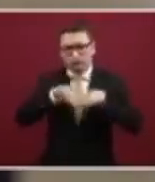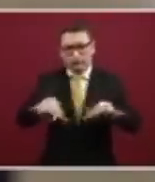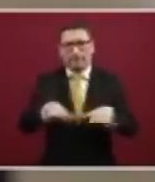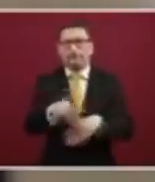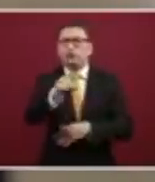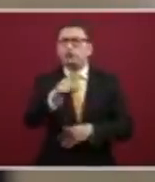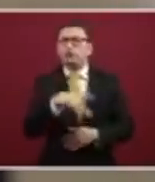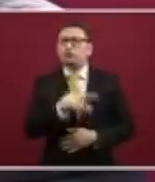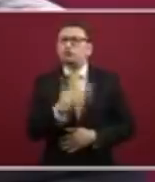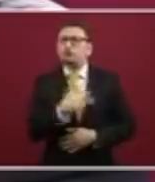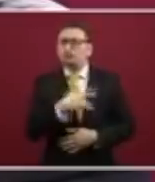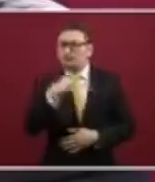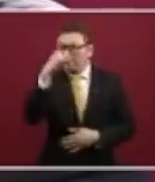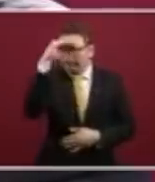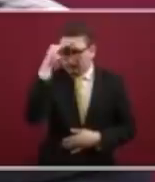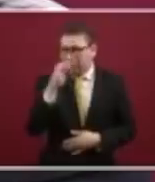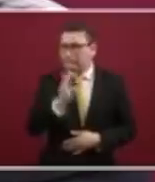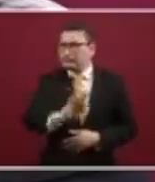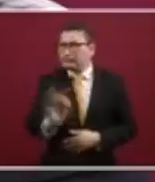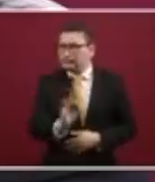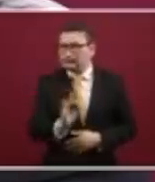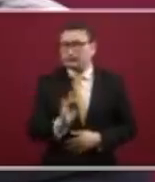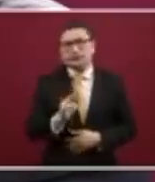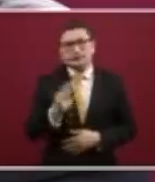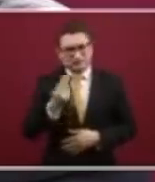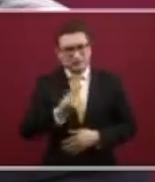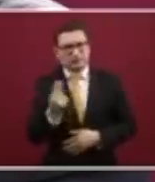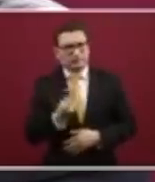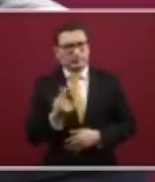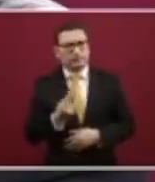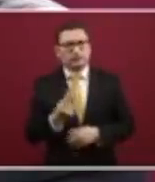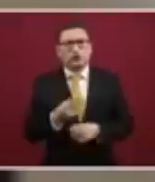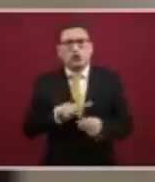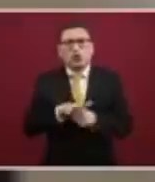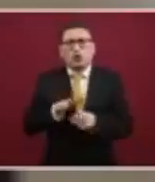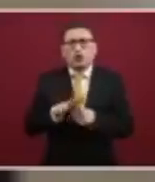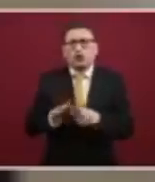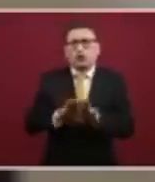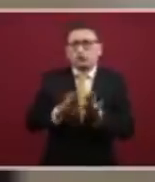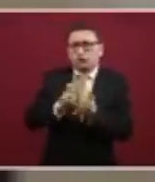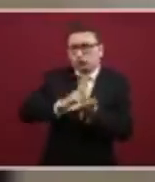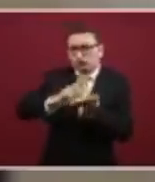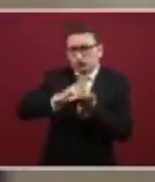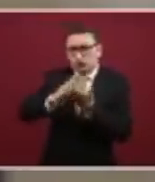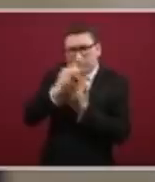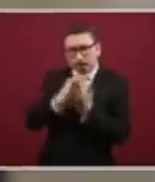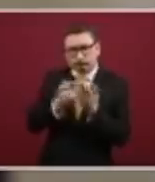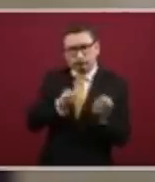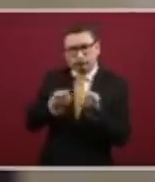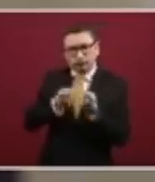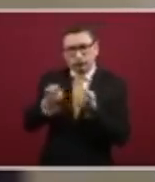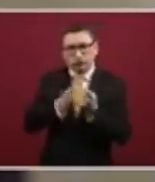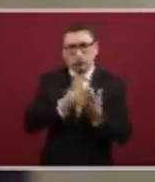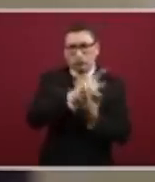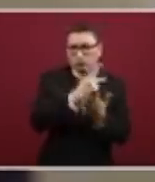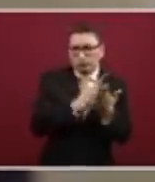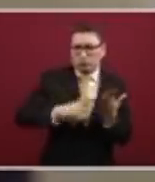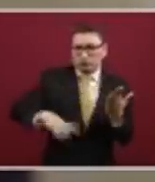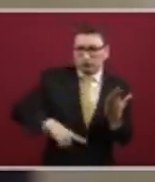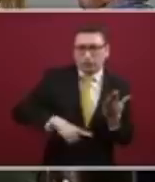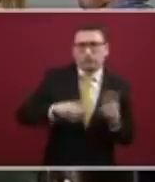también debería ser necesario generar políticas de control de consumos dirigidas a funcionarios